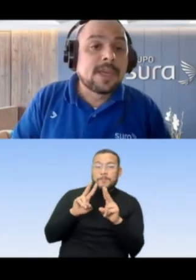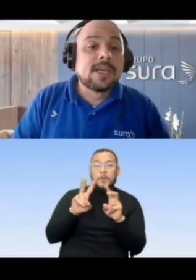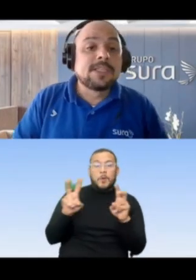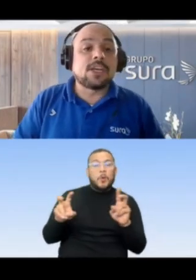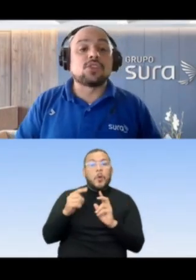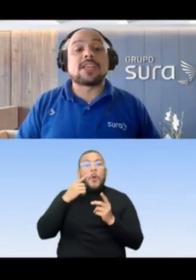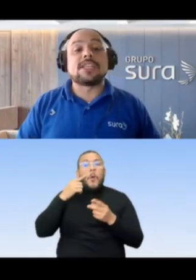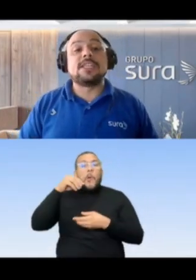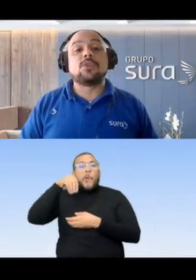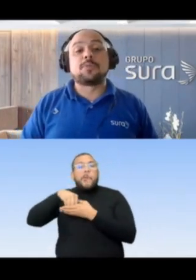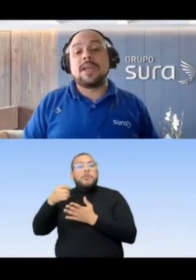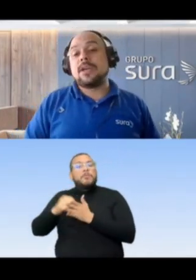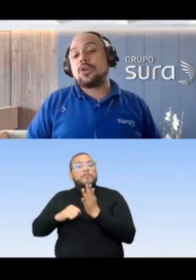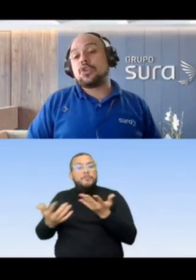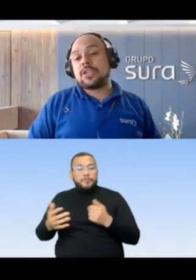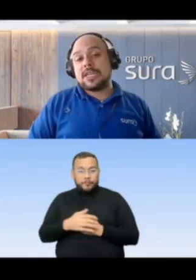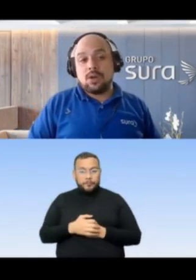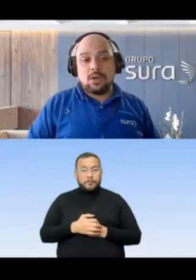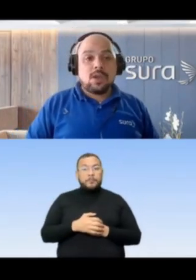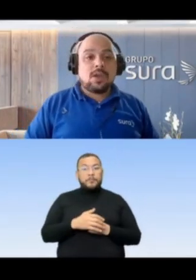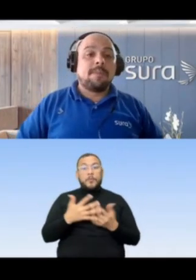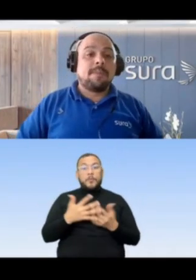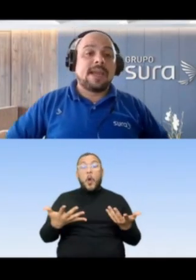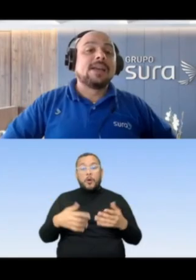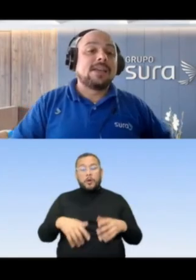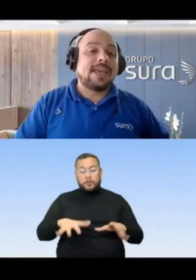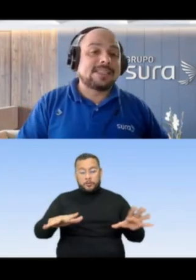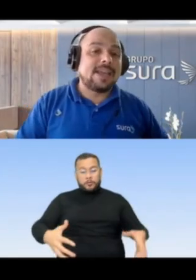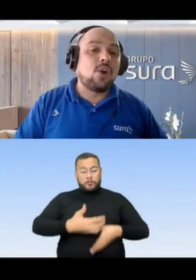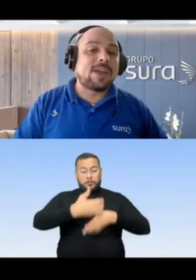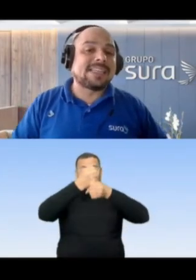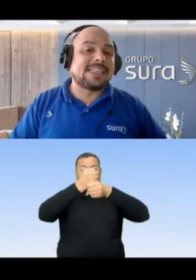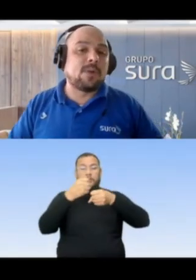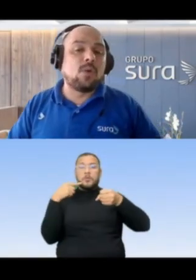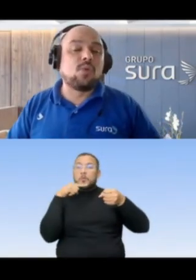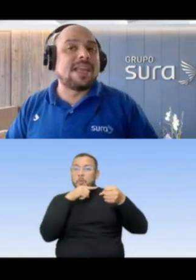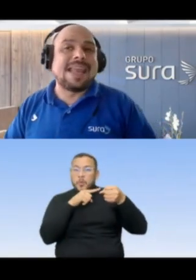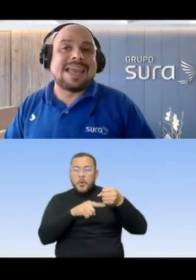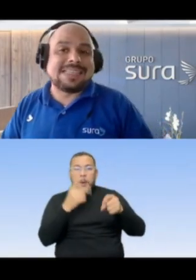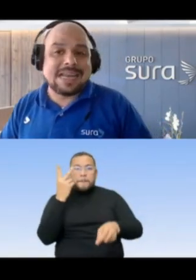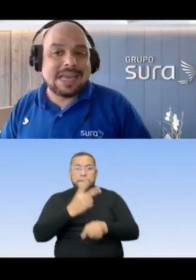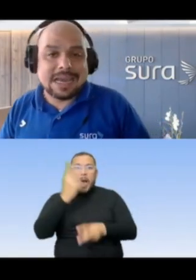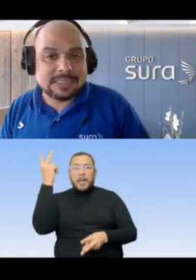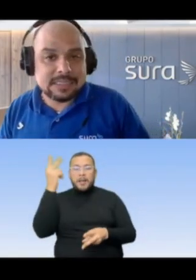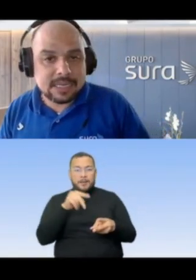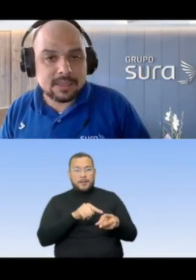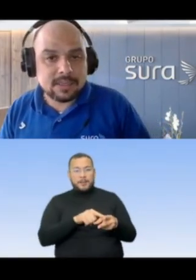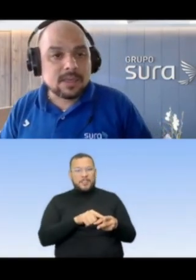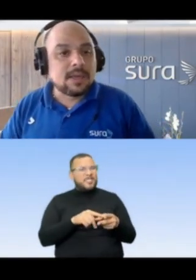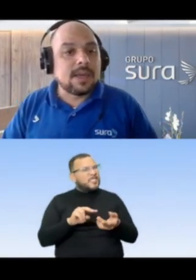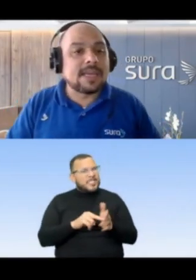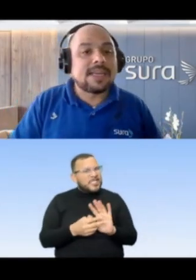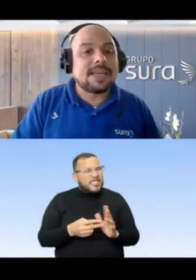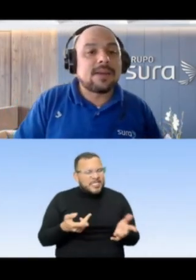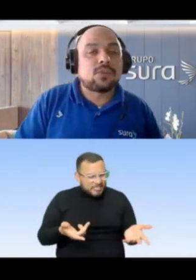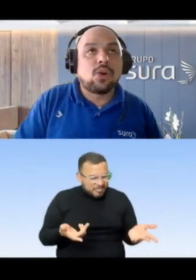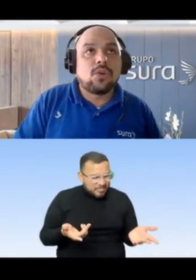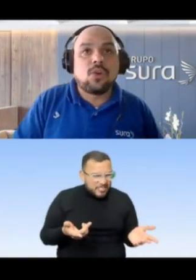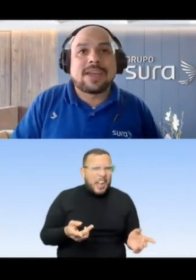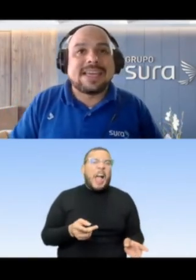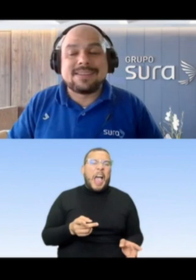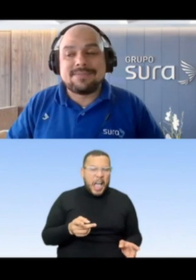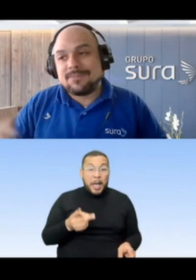compuesto. ¿Listo? Chicos, residuos peligrosos, ¿qué son? Venga, es lo que se produce en la escena del accidente.